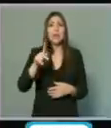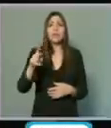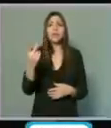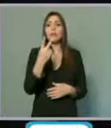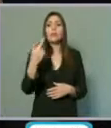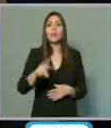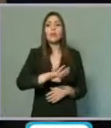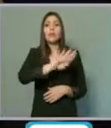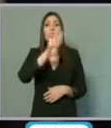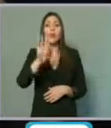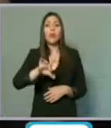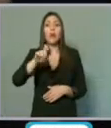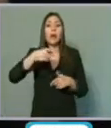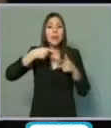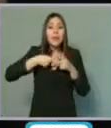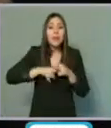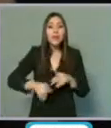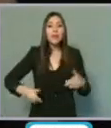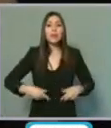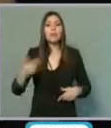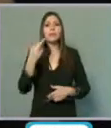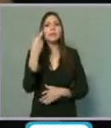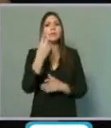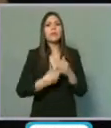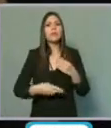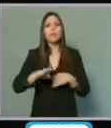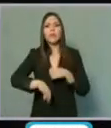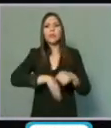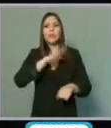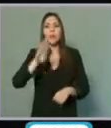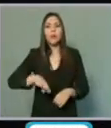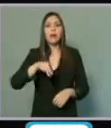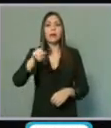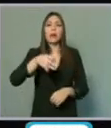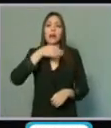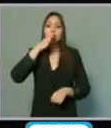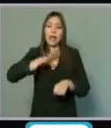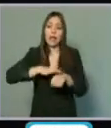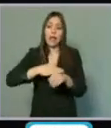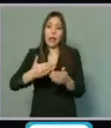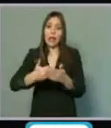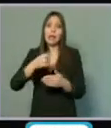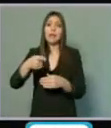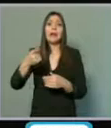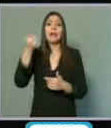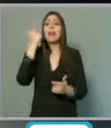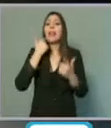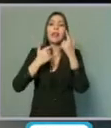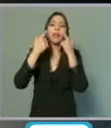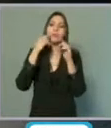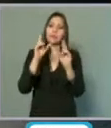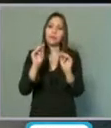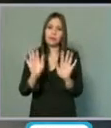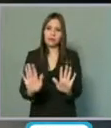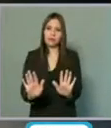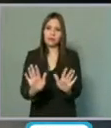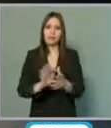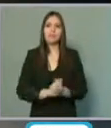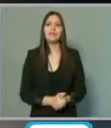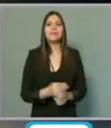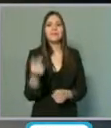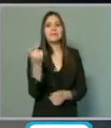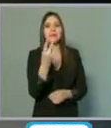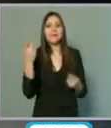obra. ¡Ay, no! Bueno, y te lo advierte para que no empieces a llorar, ¿no? Entonces, bueno, el caso es que